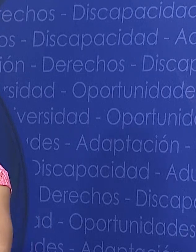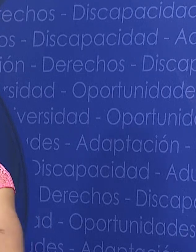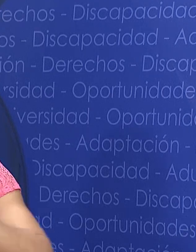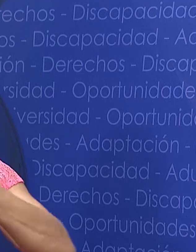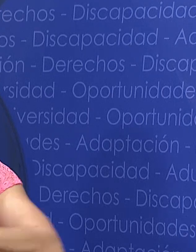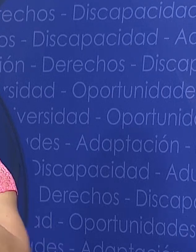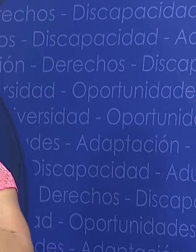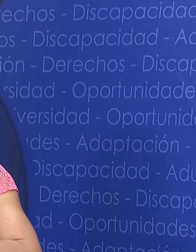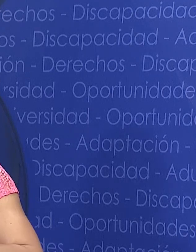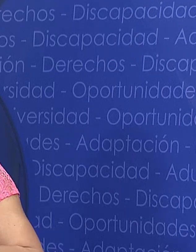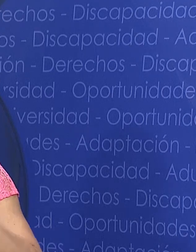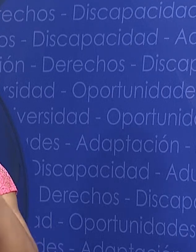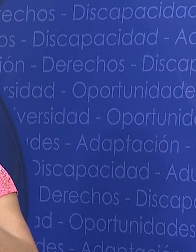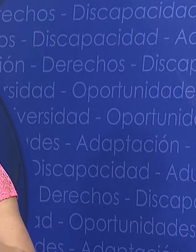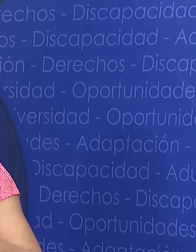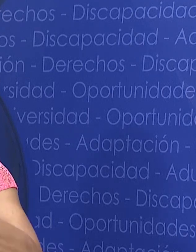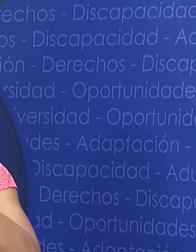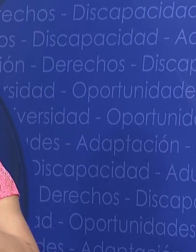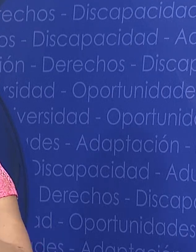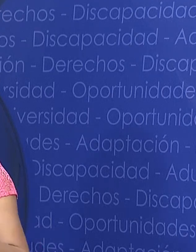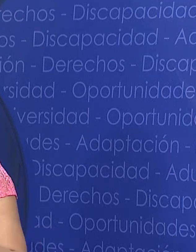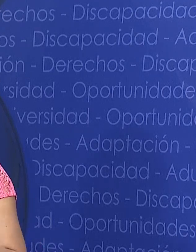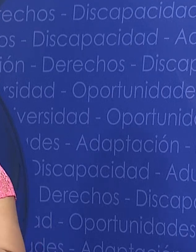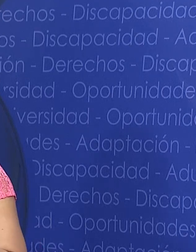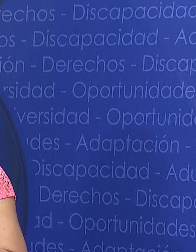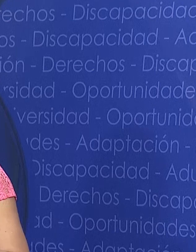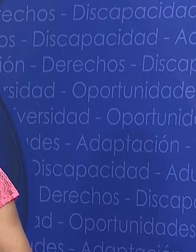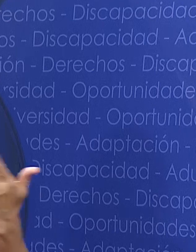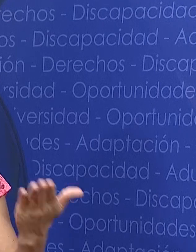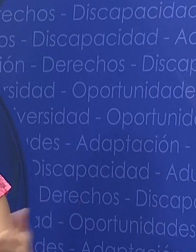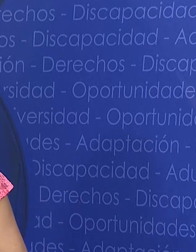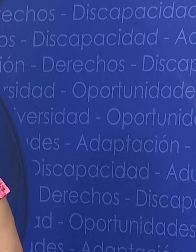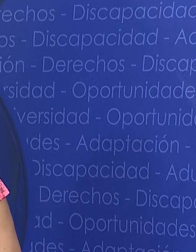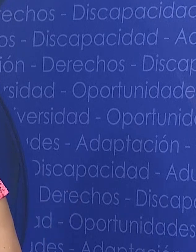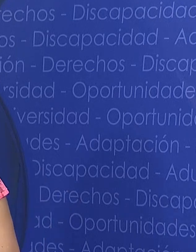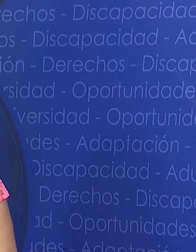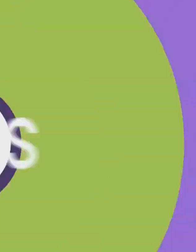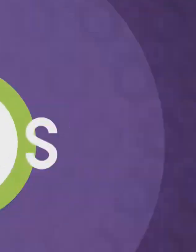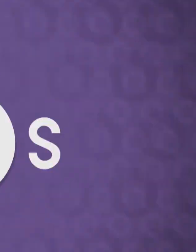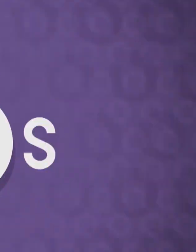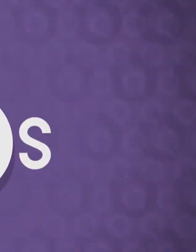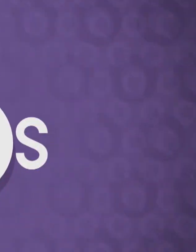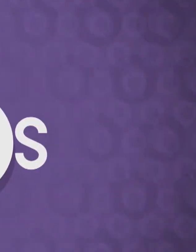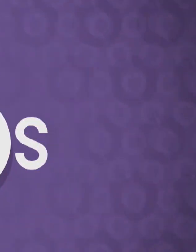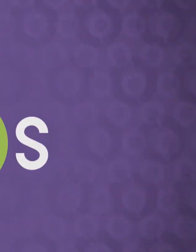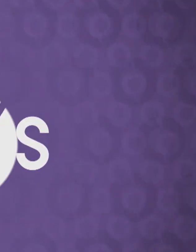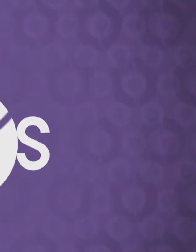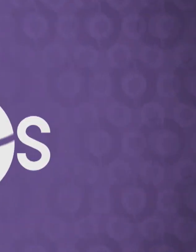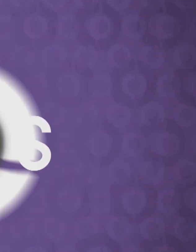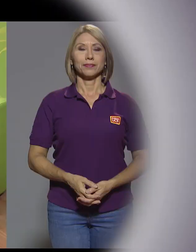en el país y los retos que tenemos para la inclusión en el deporte adelante maría fernanda